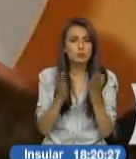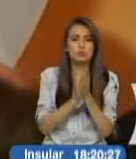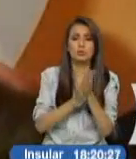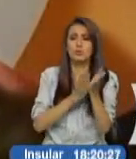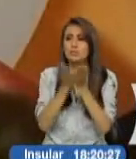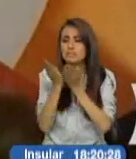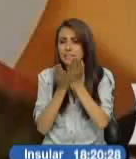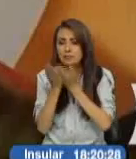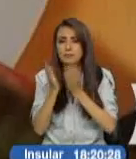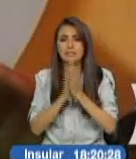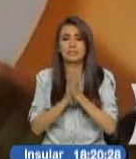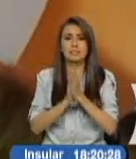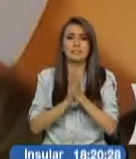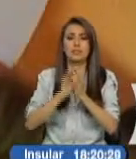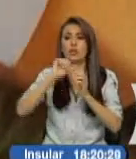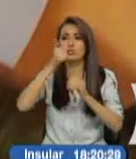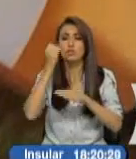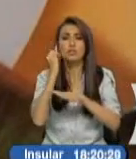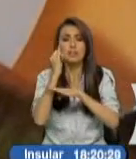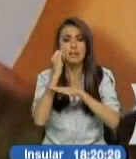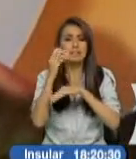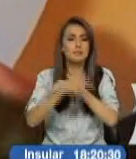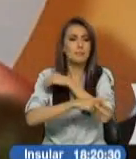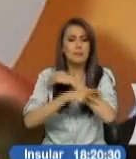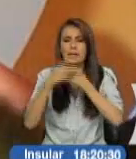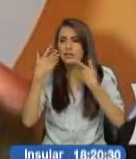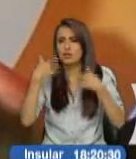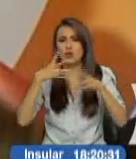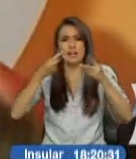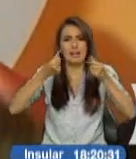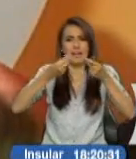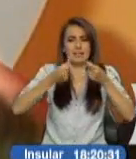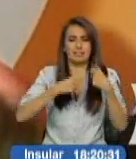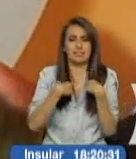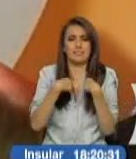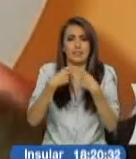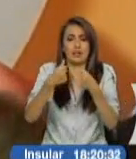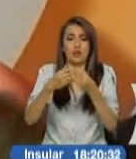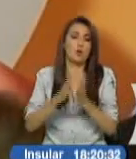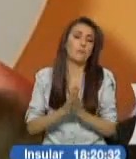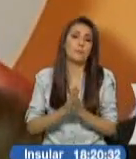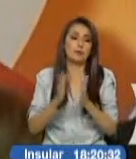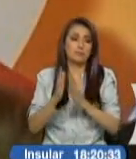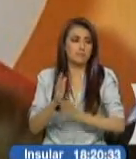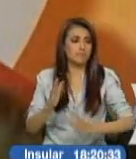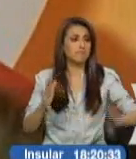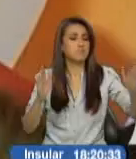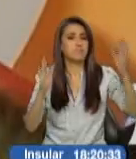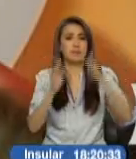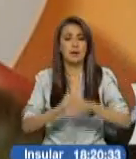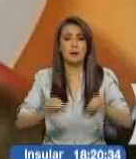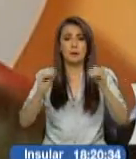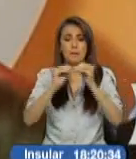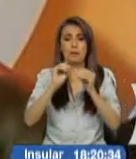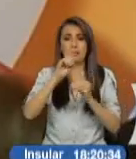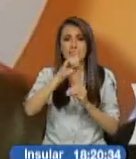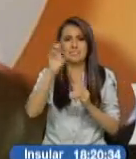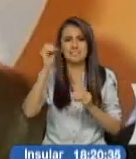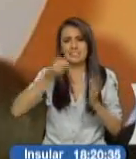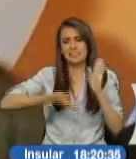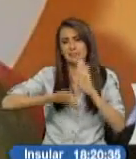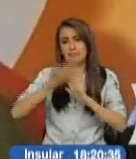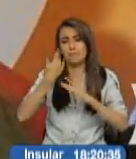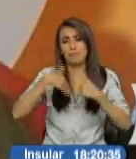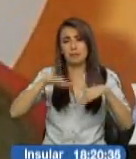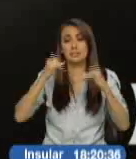primas, hay otros productos industriales, hay otros productos textiles, en fin, es una amplia gama de más de ciento y pico de productos que vamos